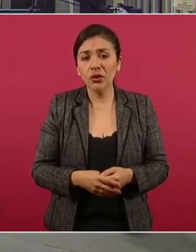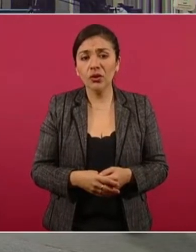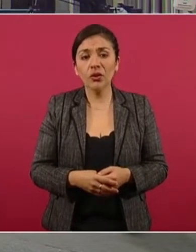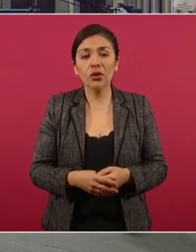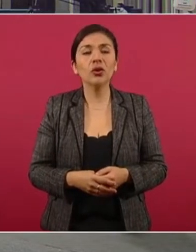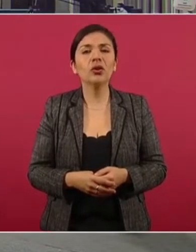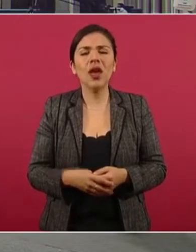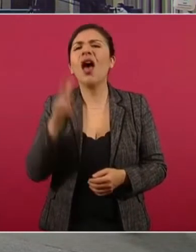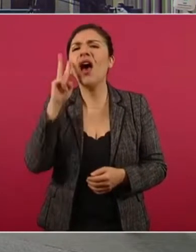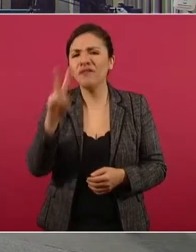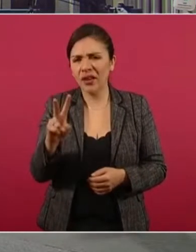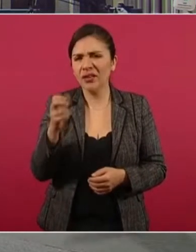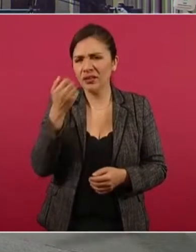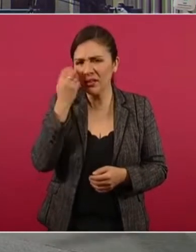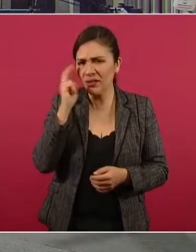A ver, ponla.